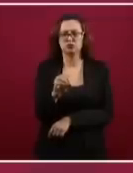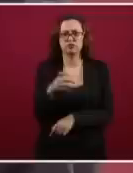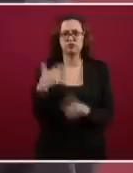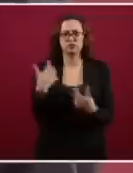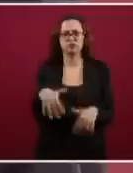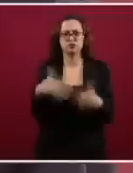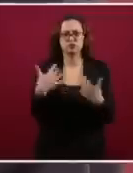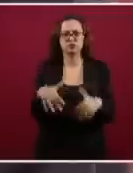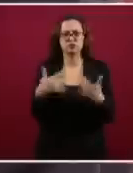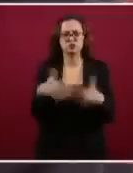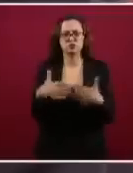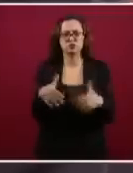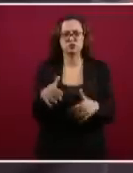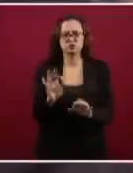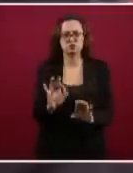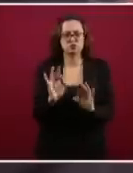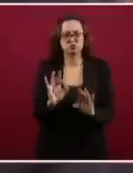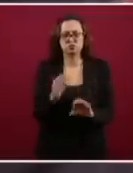extraordinario,